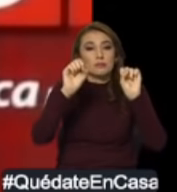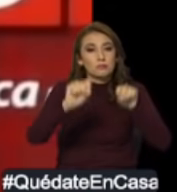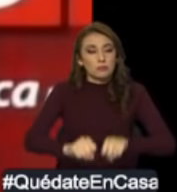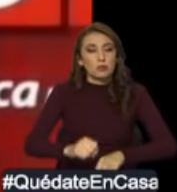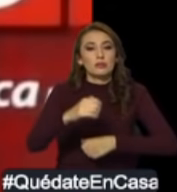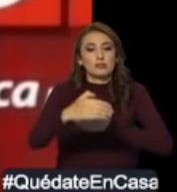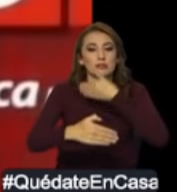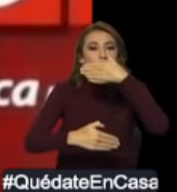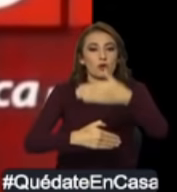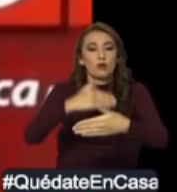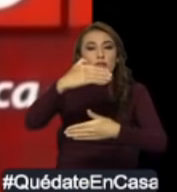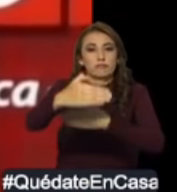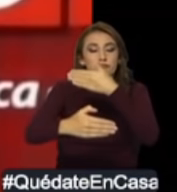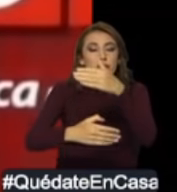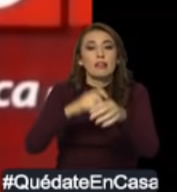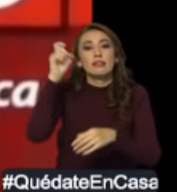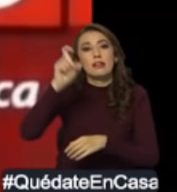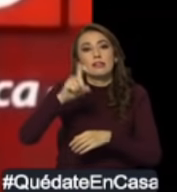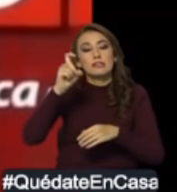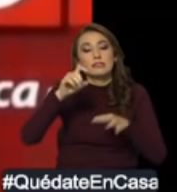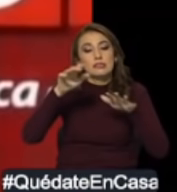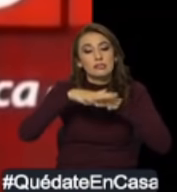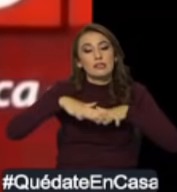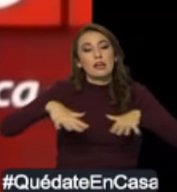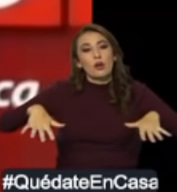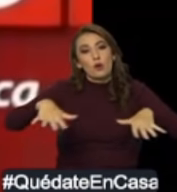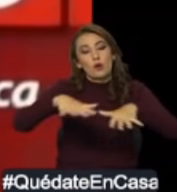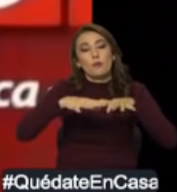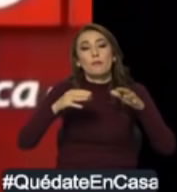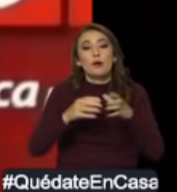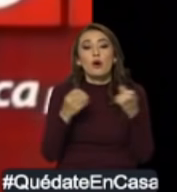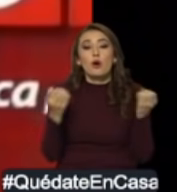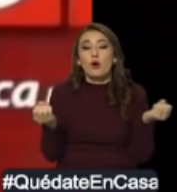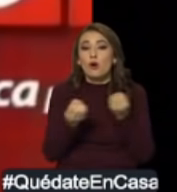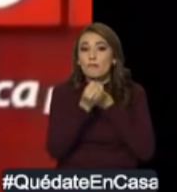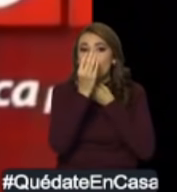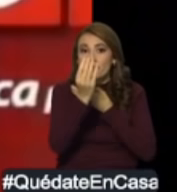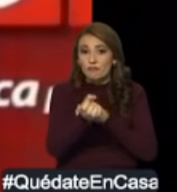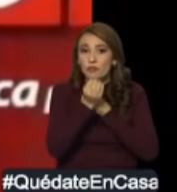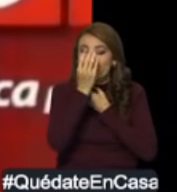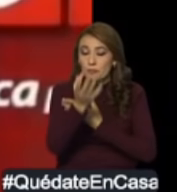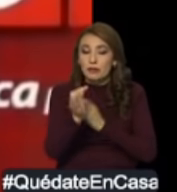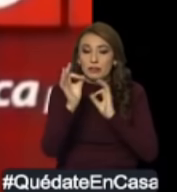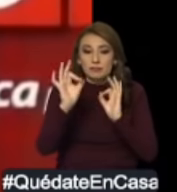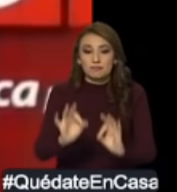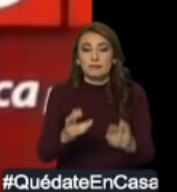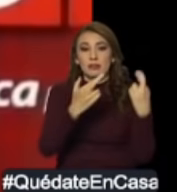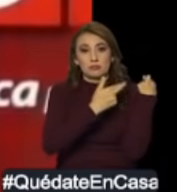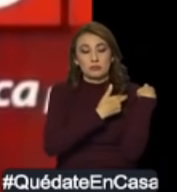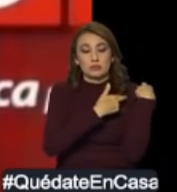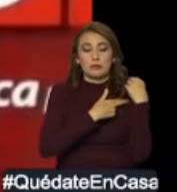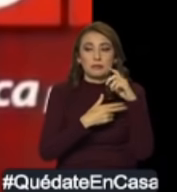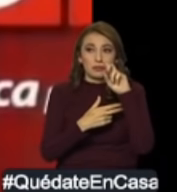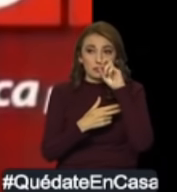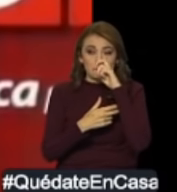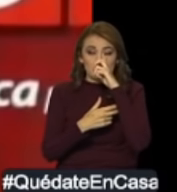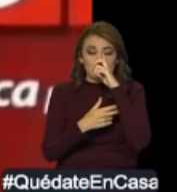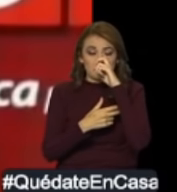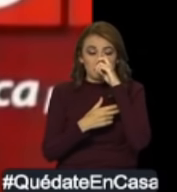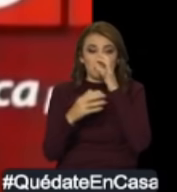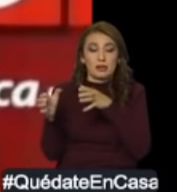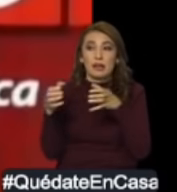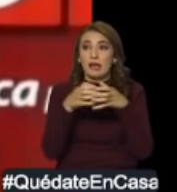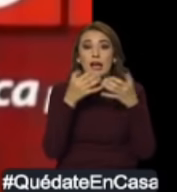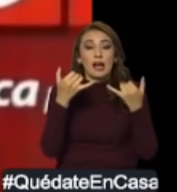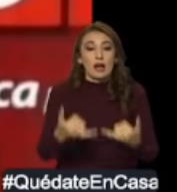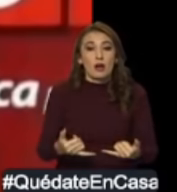todas las preguntas que requieran respecto de estas herramientas, de estos informes técnicos que van a estar en sus manos. También van a estar en las suyas.